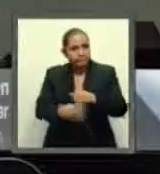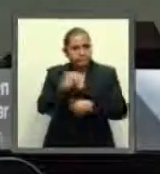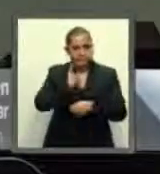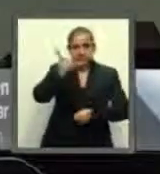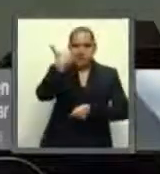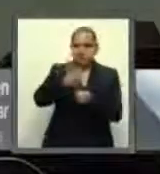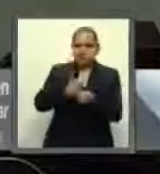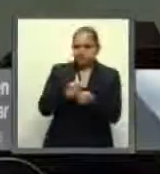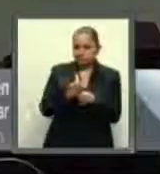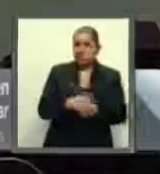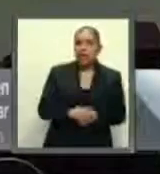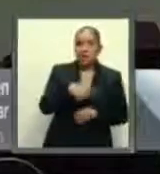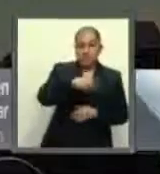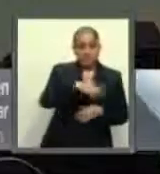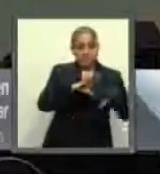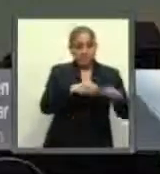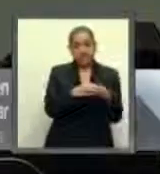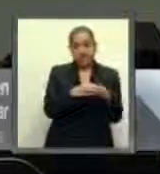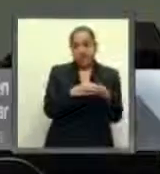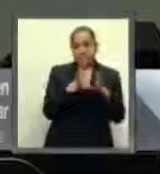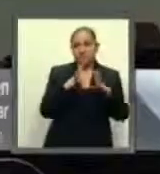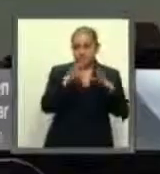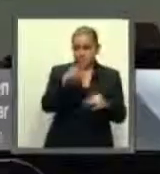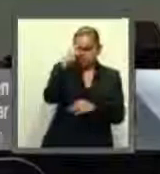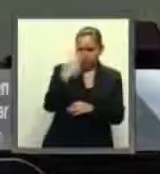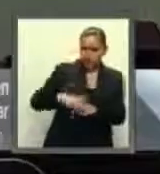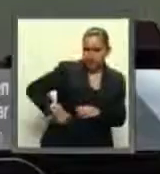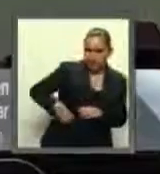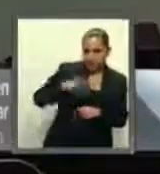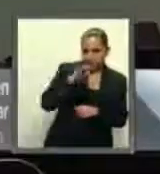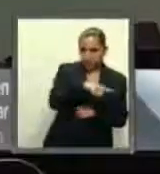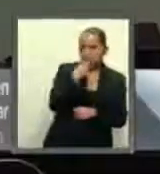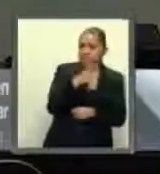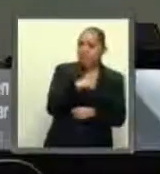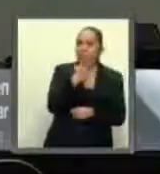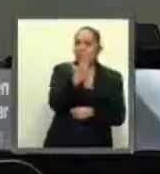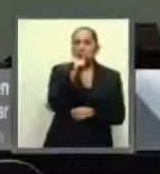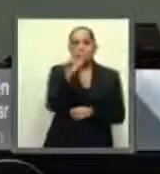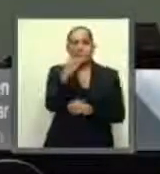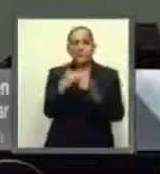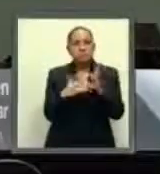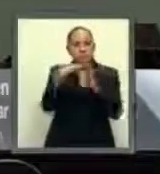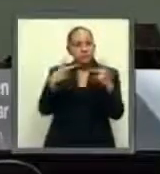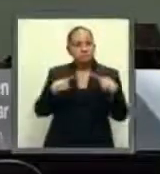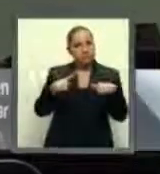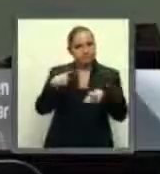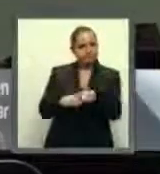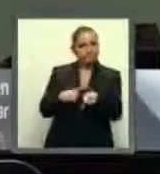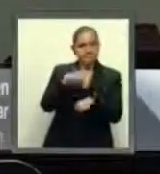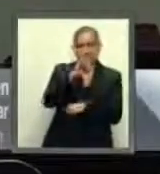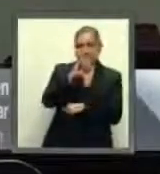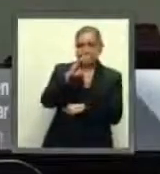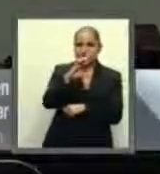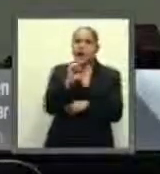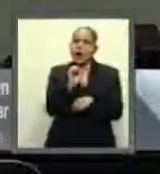La Función Mexicana del Riñón reporta que existe en México 8.3 millones de personas con insuficiencia renal